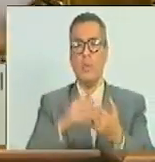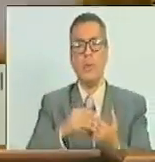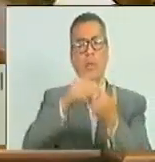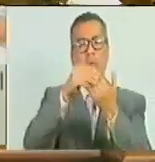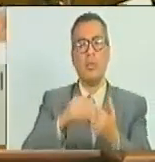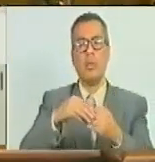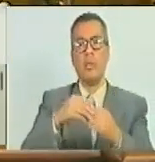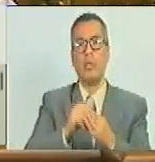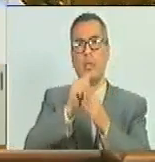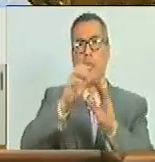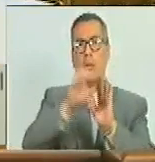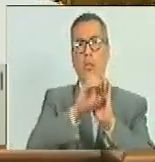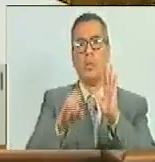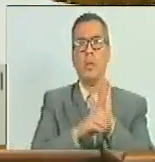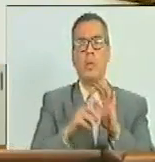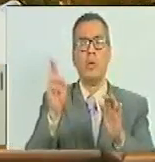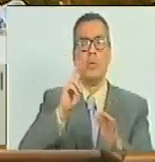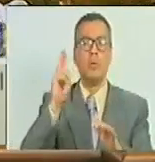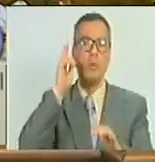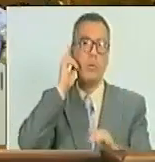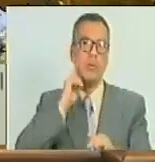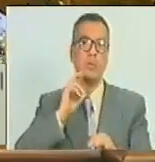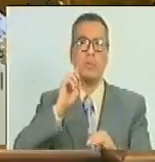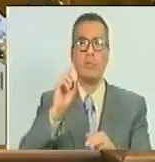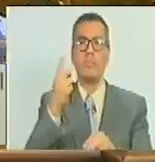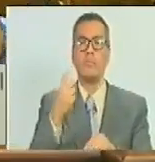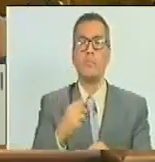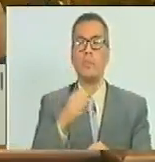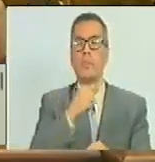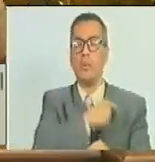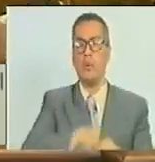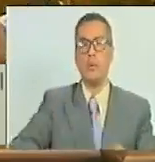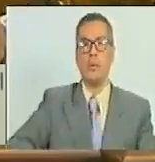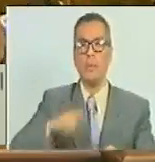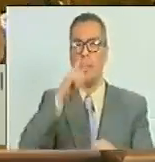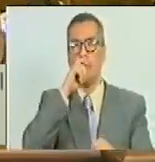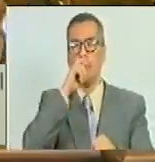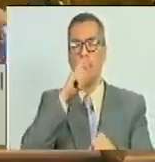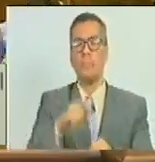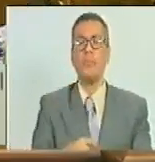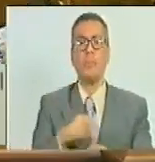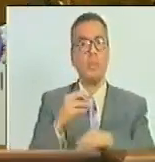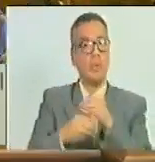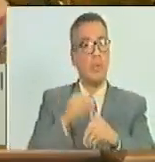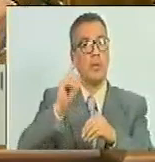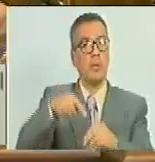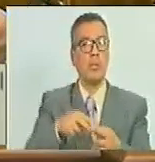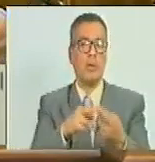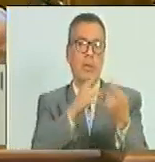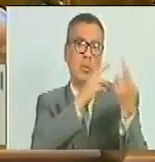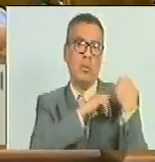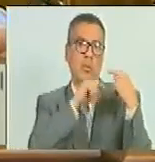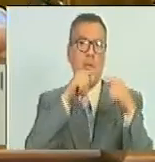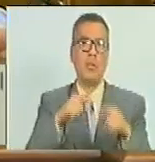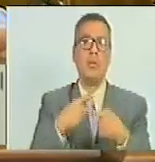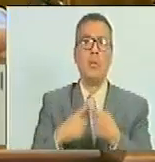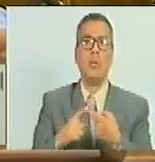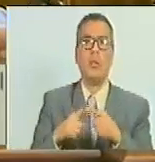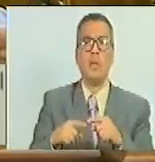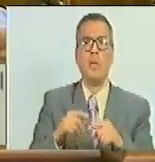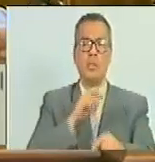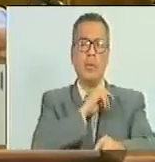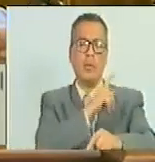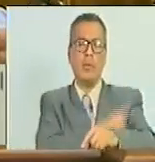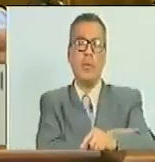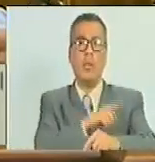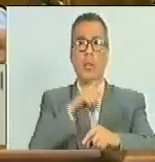presidente constitucional de la República Bolivariana de Venezuela, Nicolás Maduro Moros, así como representantes de otros poderes